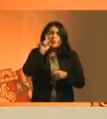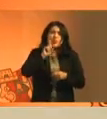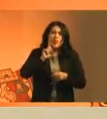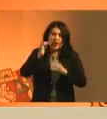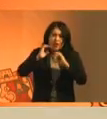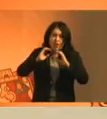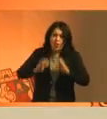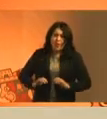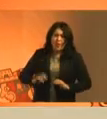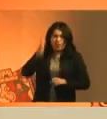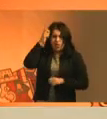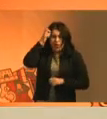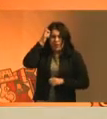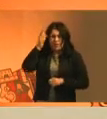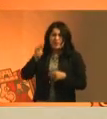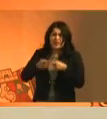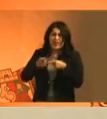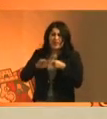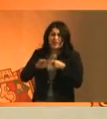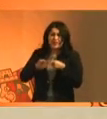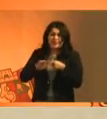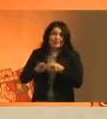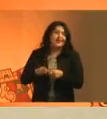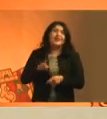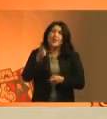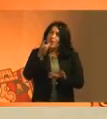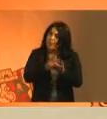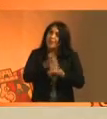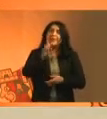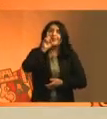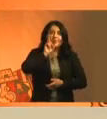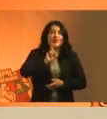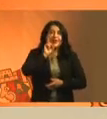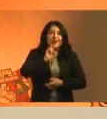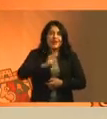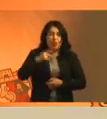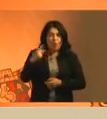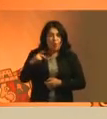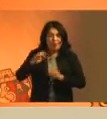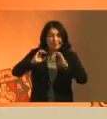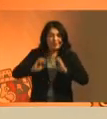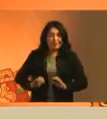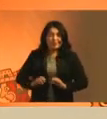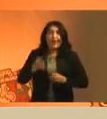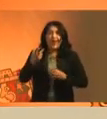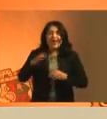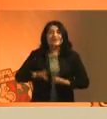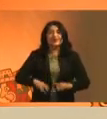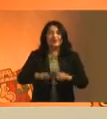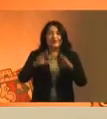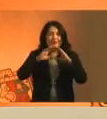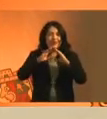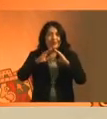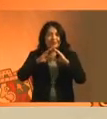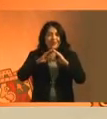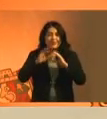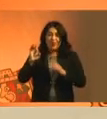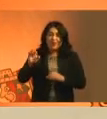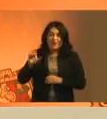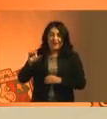mujer y no es la mujer dueña de su cuerpo no es dueña de nada bien ese es el feminismo de felipe carrillo puerto luego los